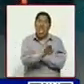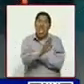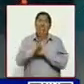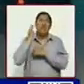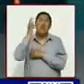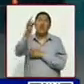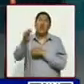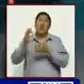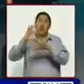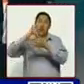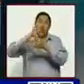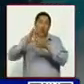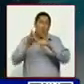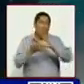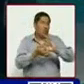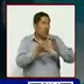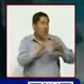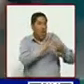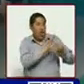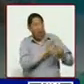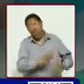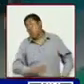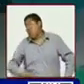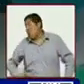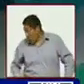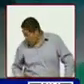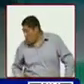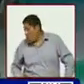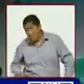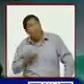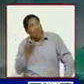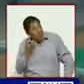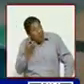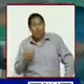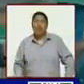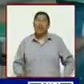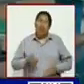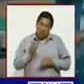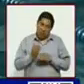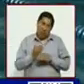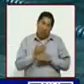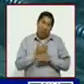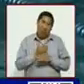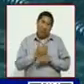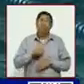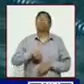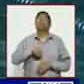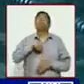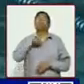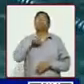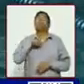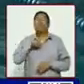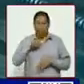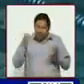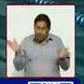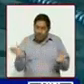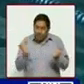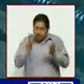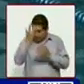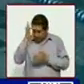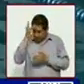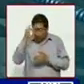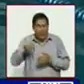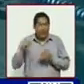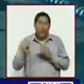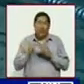olimpiada. Paso a paso vamos a ir formando estos pequeños genios. Estamos muy orgullosos porque estamos formando talentos de aquí